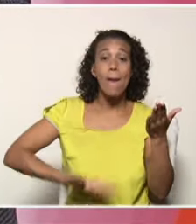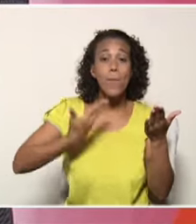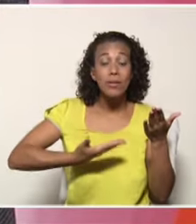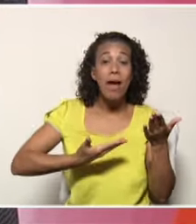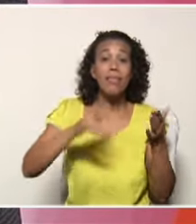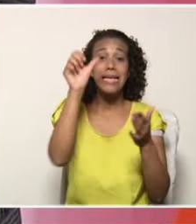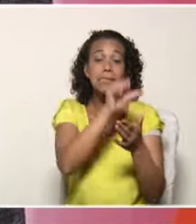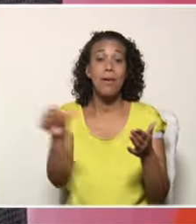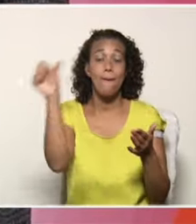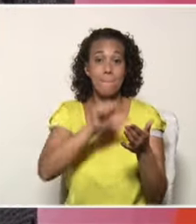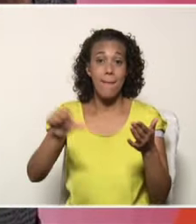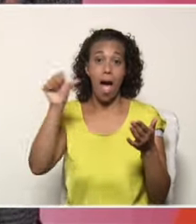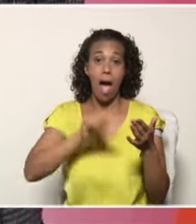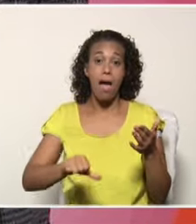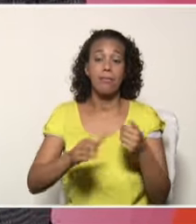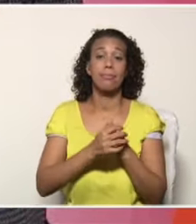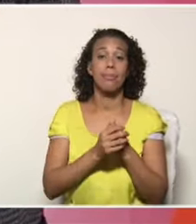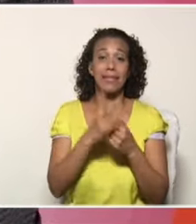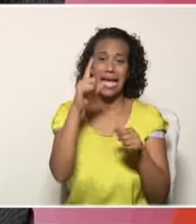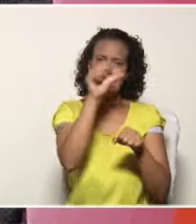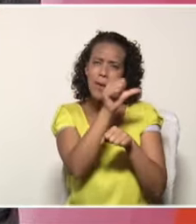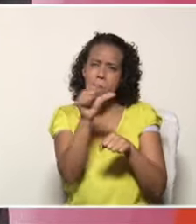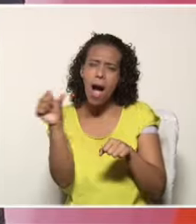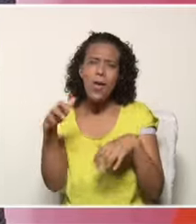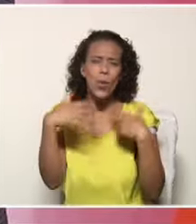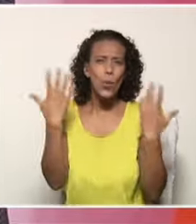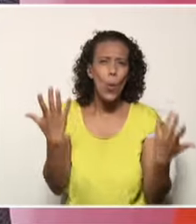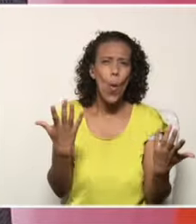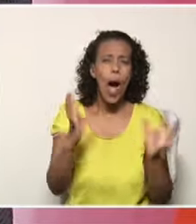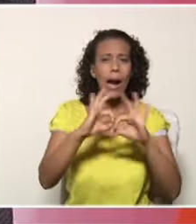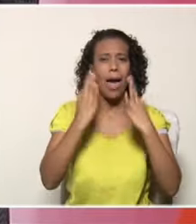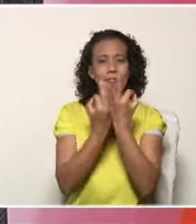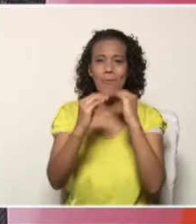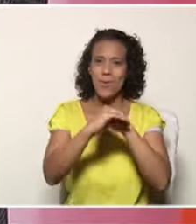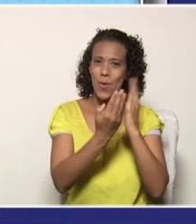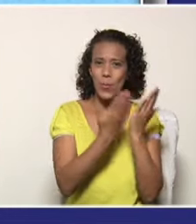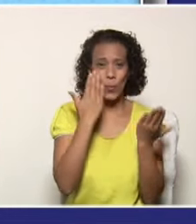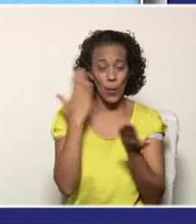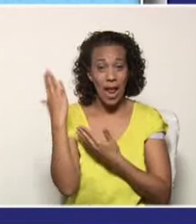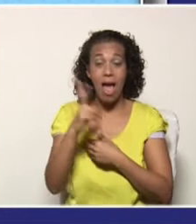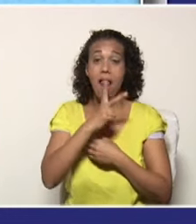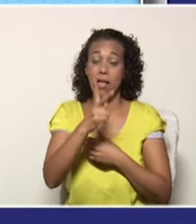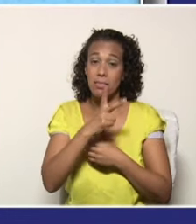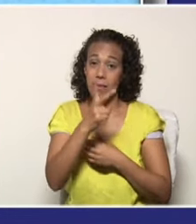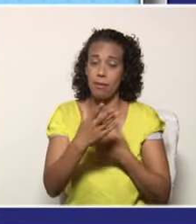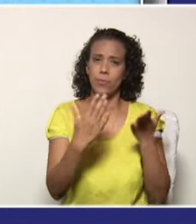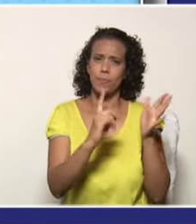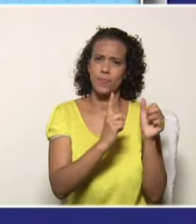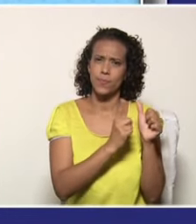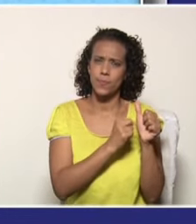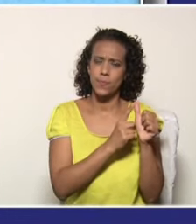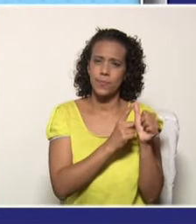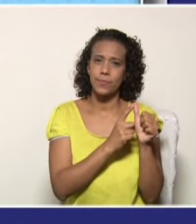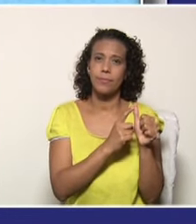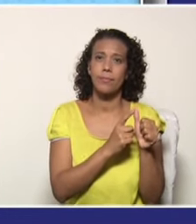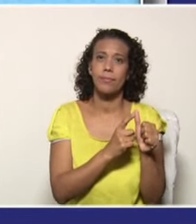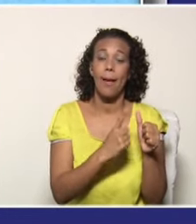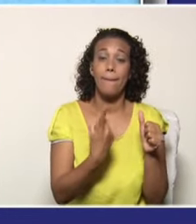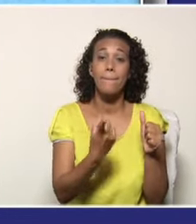cada semana. De esta semana en Cada Familia Una Escuela. Tenemos acá